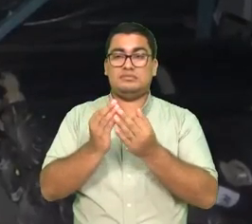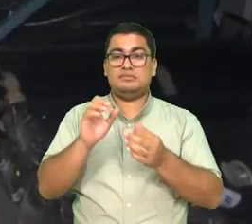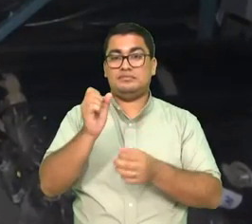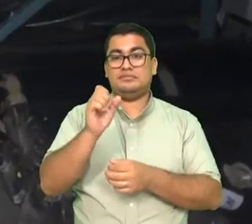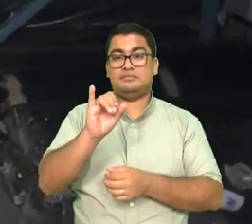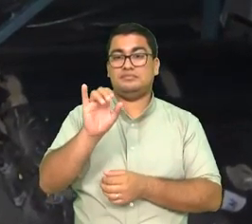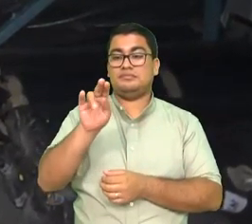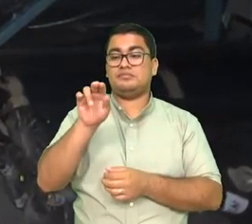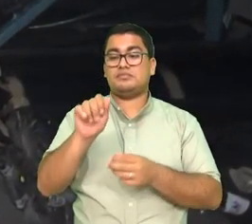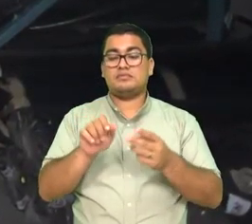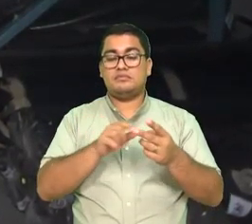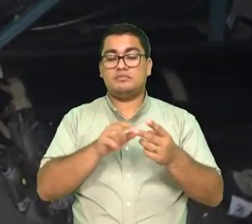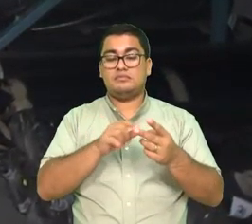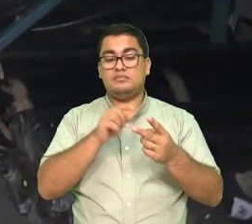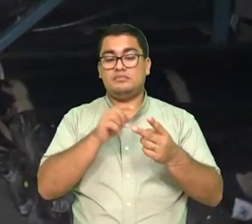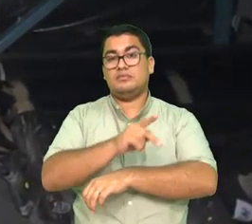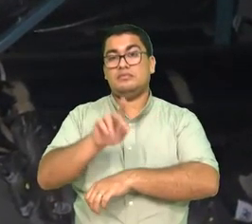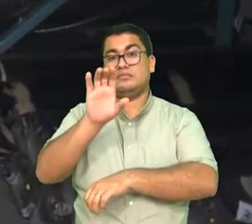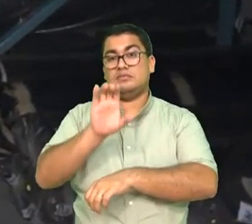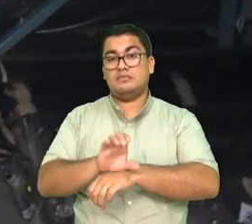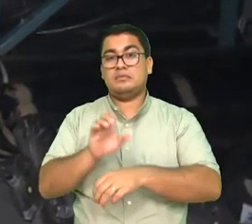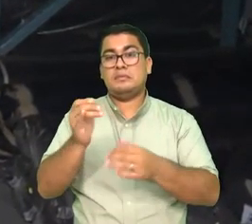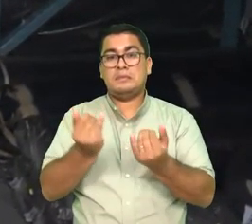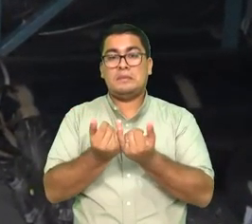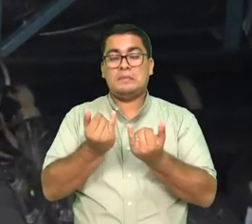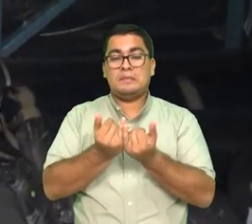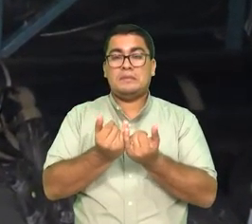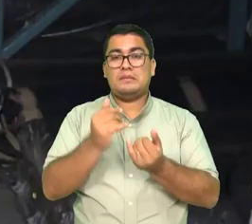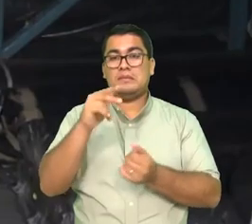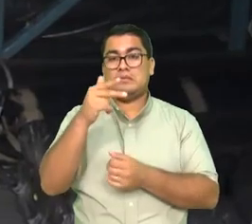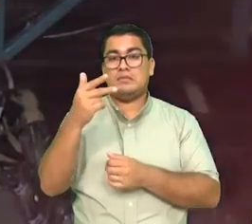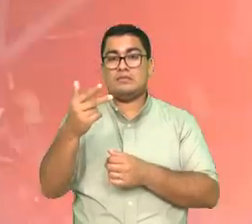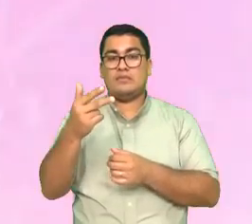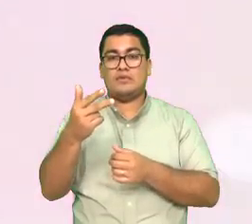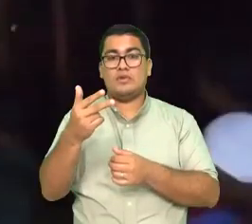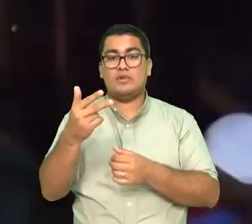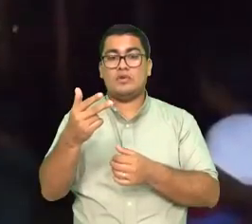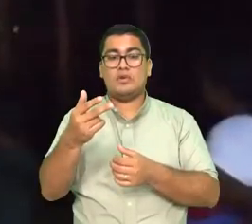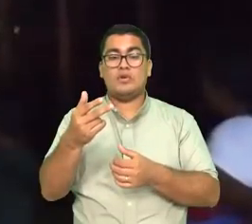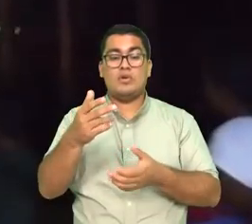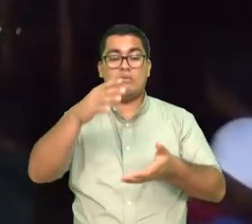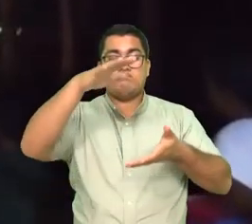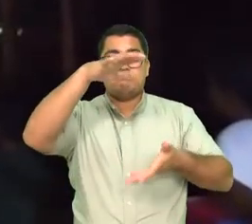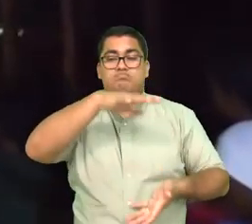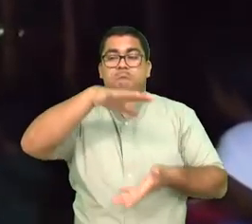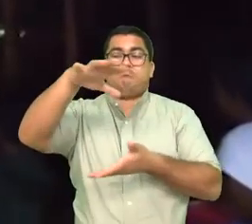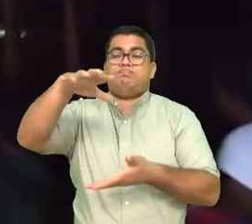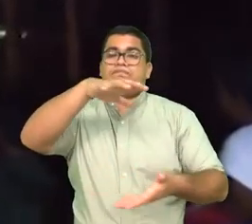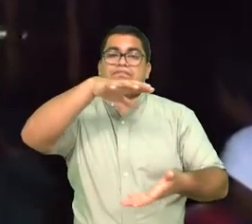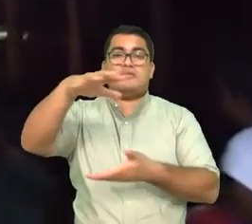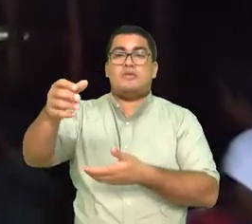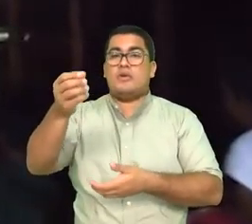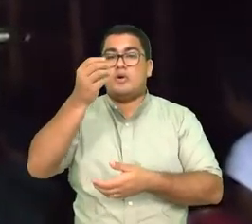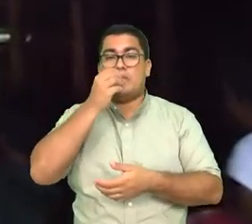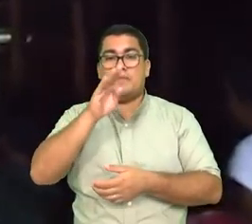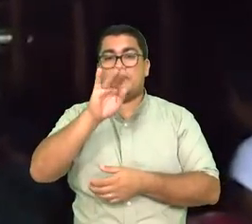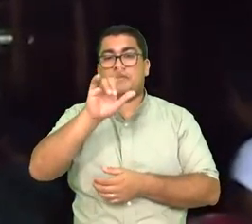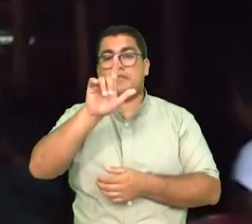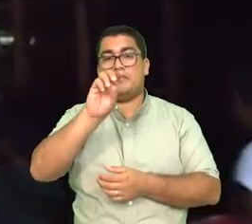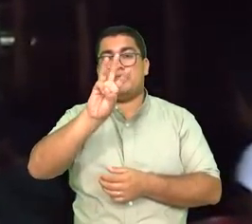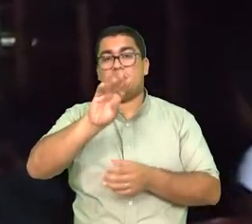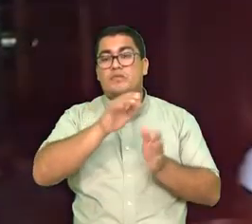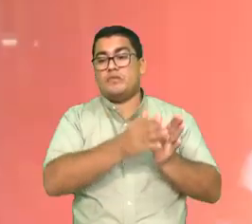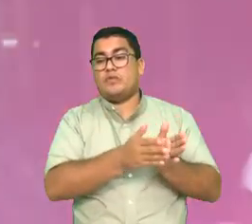y Puerto Cabeza. Asimismo, trasladó 8 toneladas de suministros humanitarios desde Bilwi